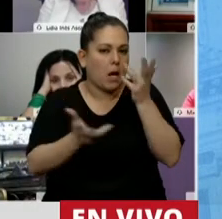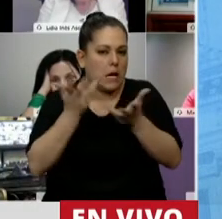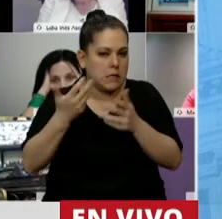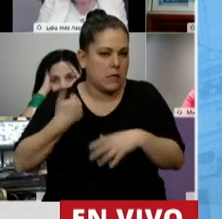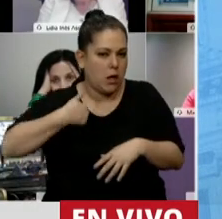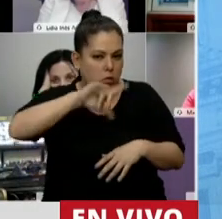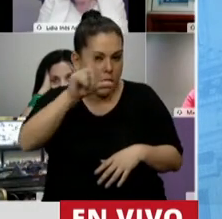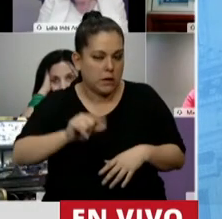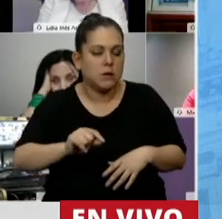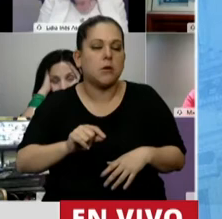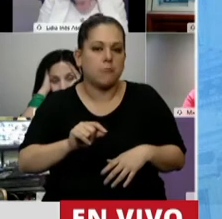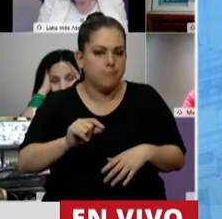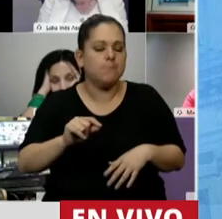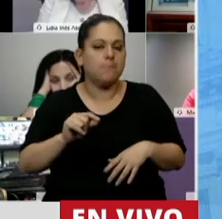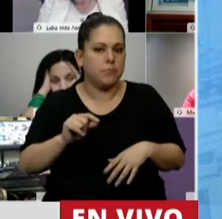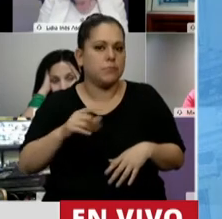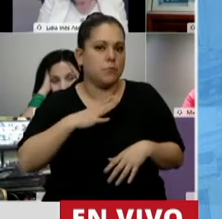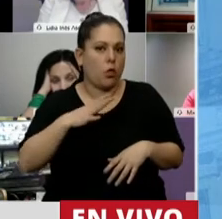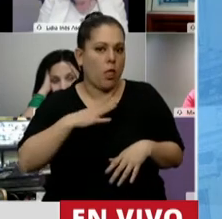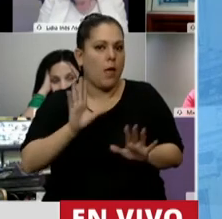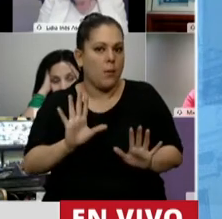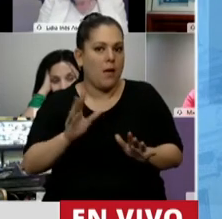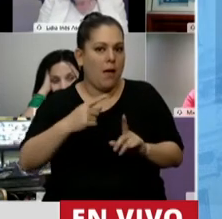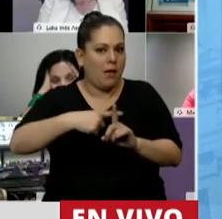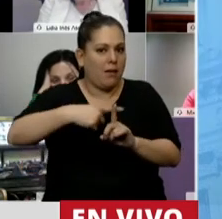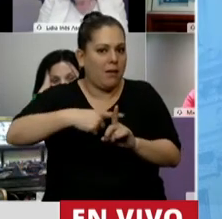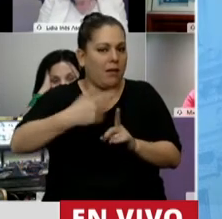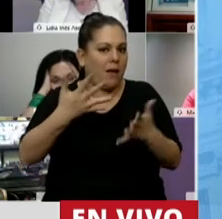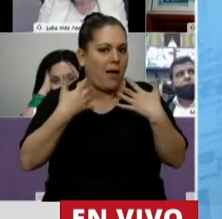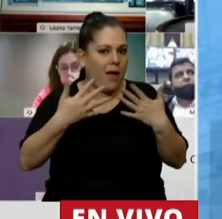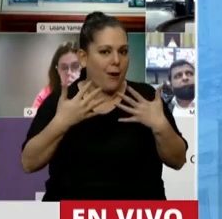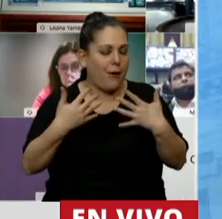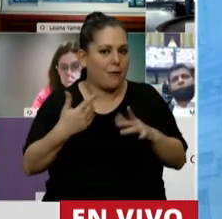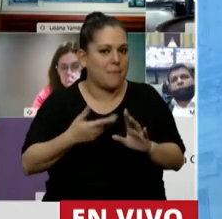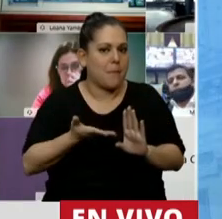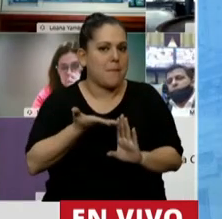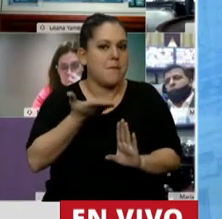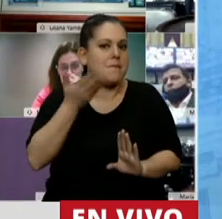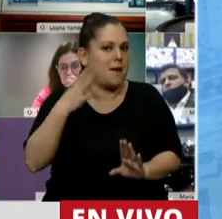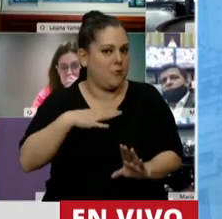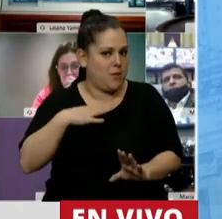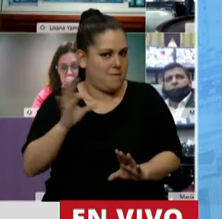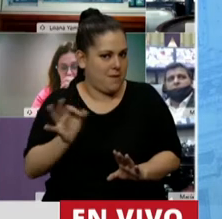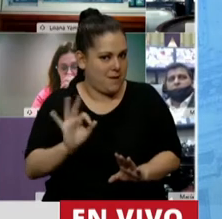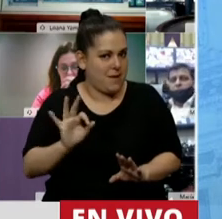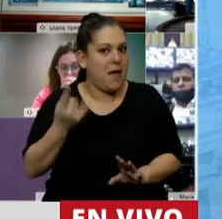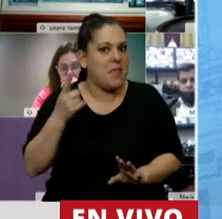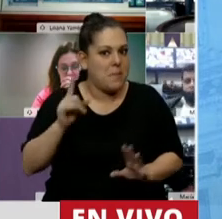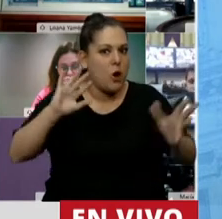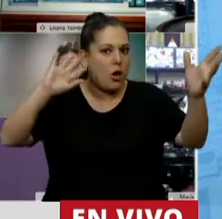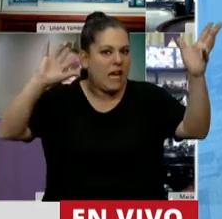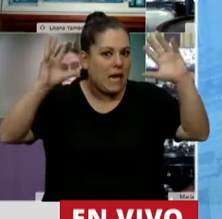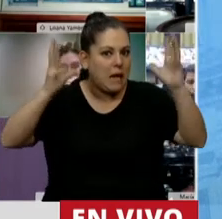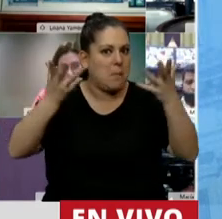país y todavía no empezaron las altas temperaturas del verano y encima el clima viene bastante seco.